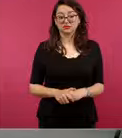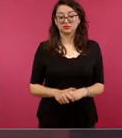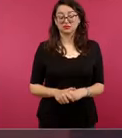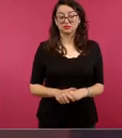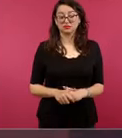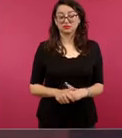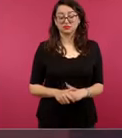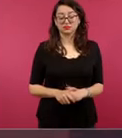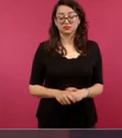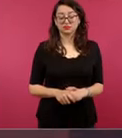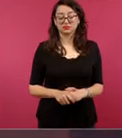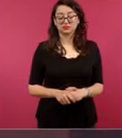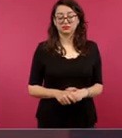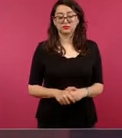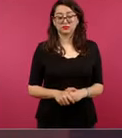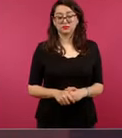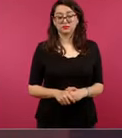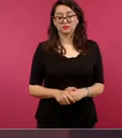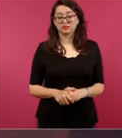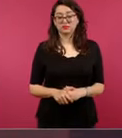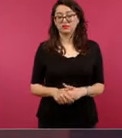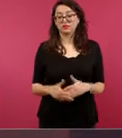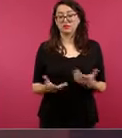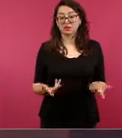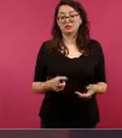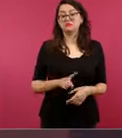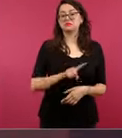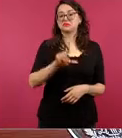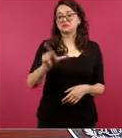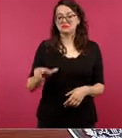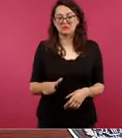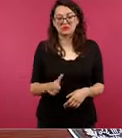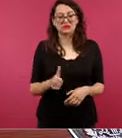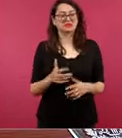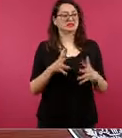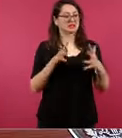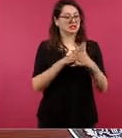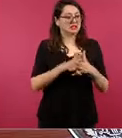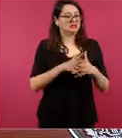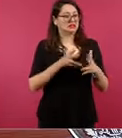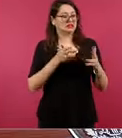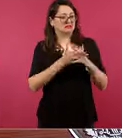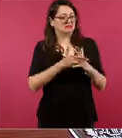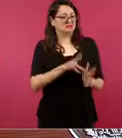grave en pérdida de vidas humanas, en atraso económico,